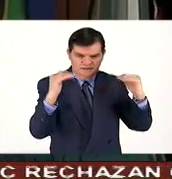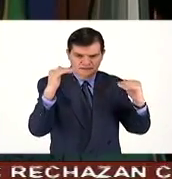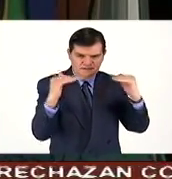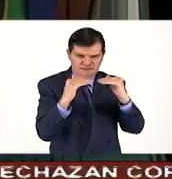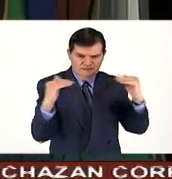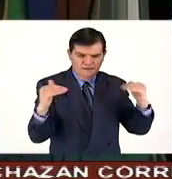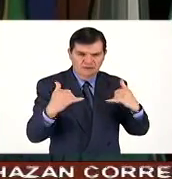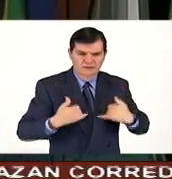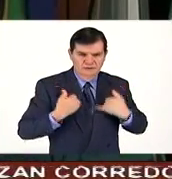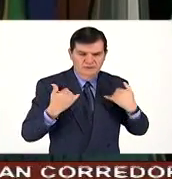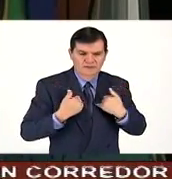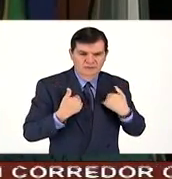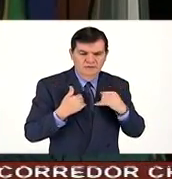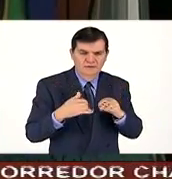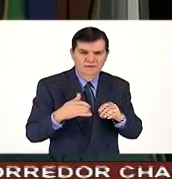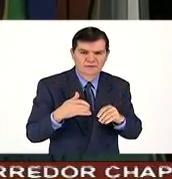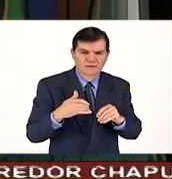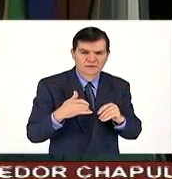de jóvenes